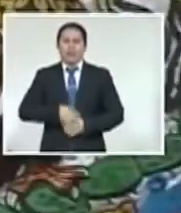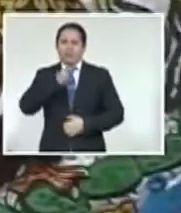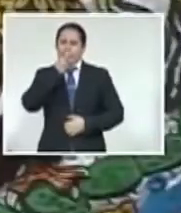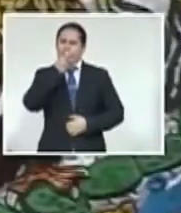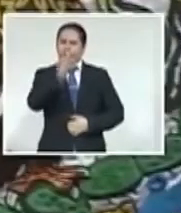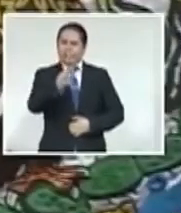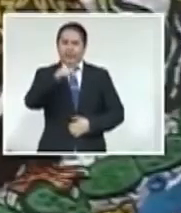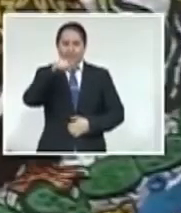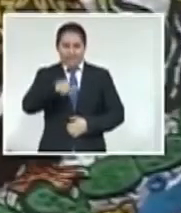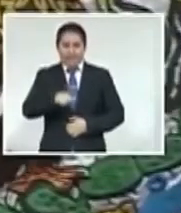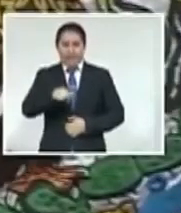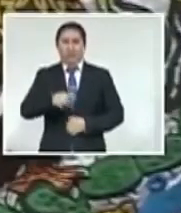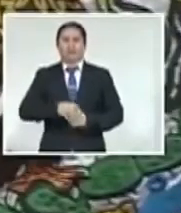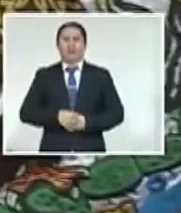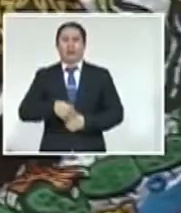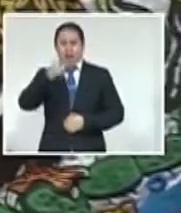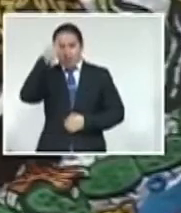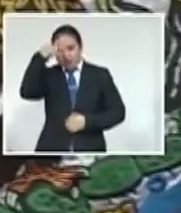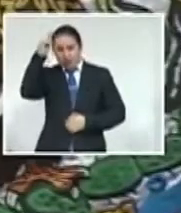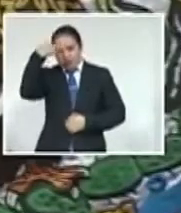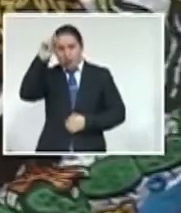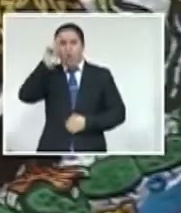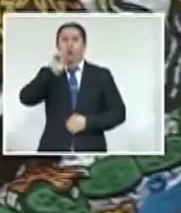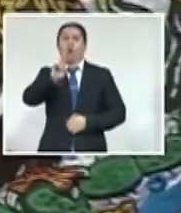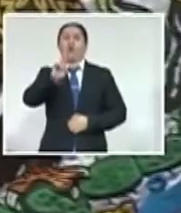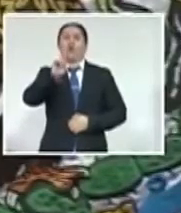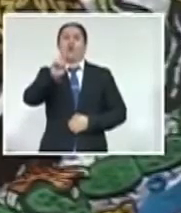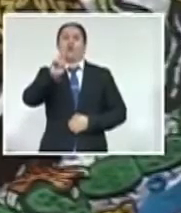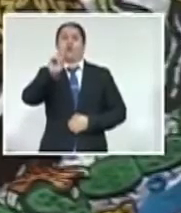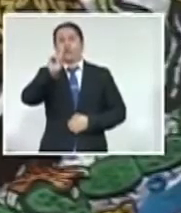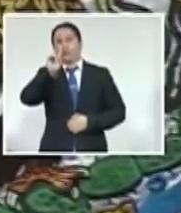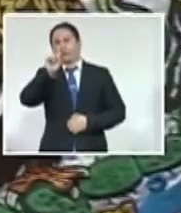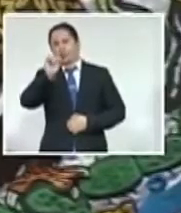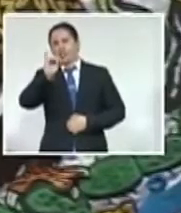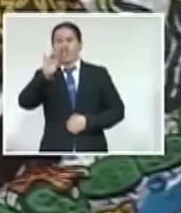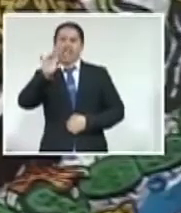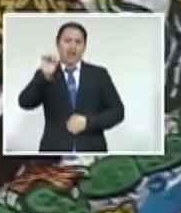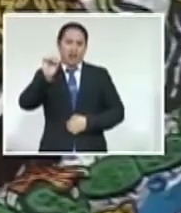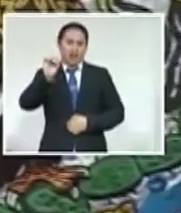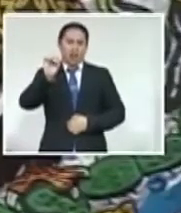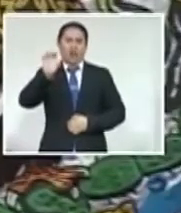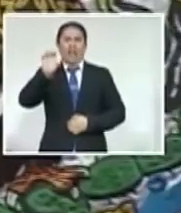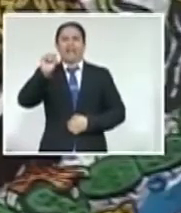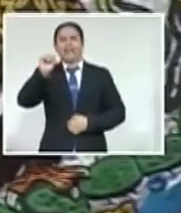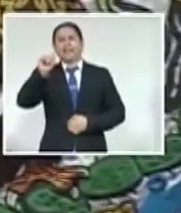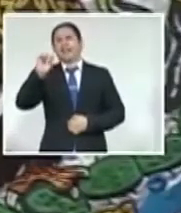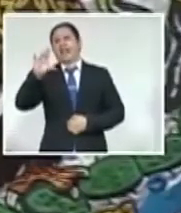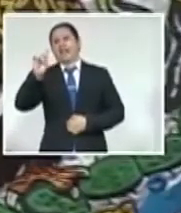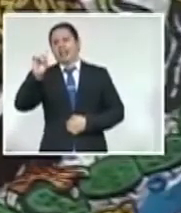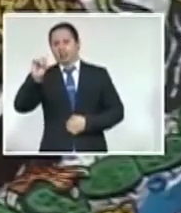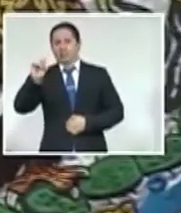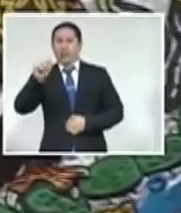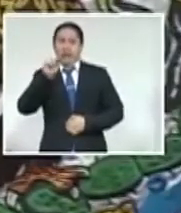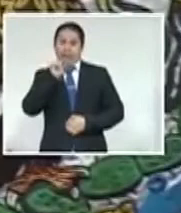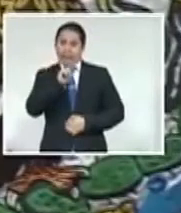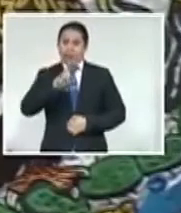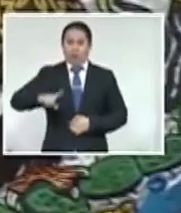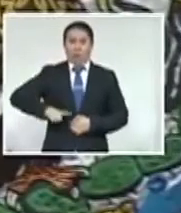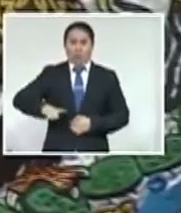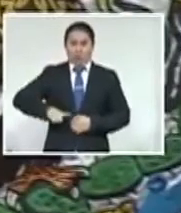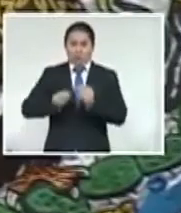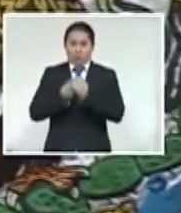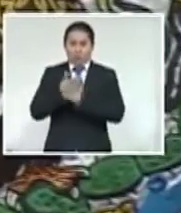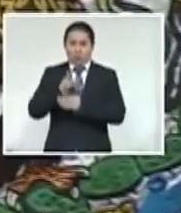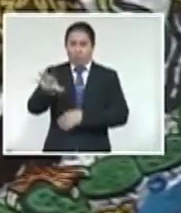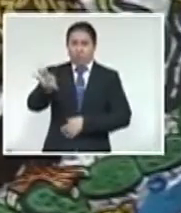los éxitos al doctor Rutilio Escandón Cadenas, gobernador electo del estado de Chiapas. El doctor Rutilio